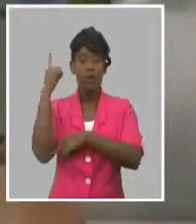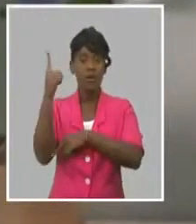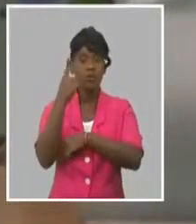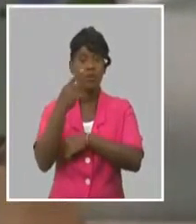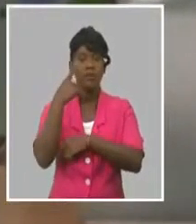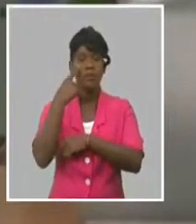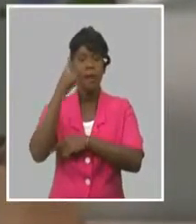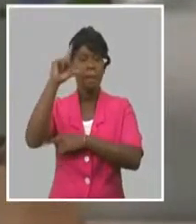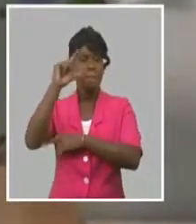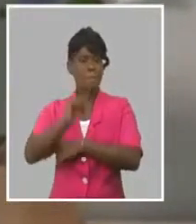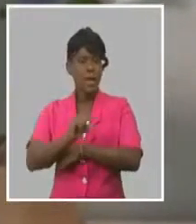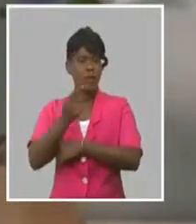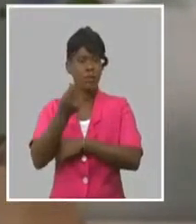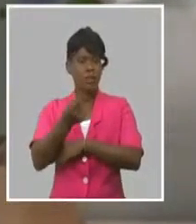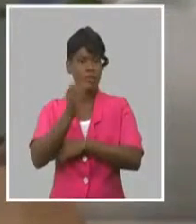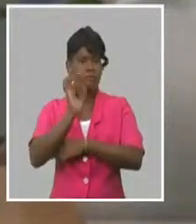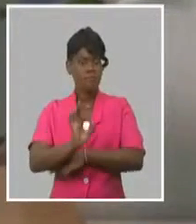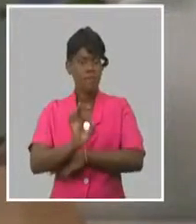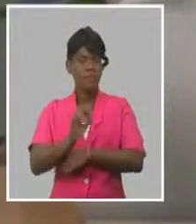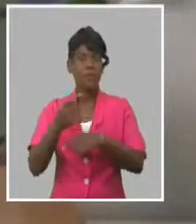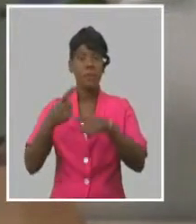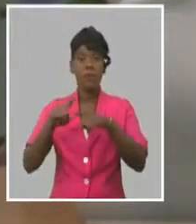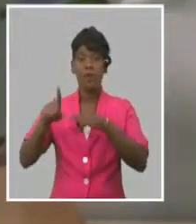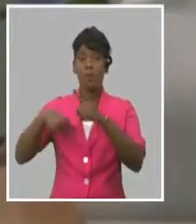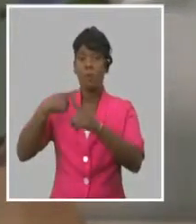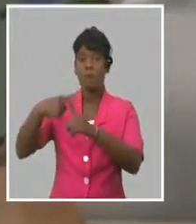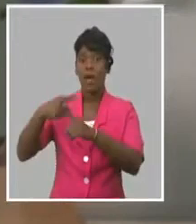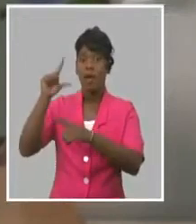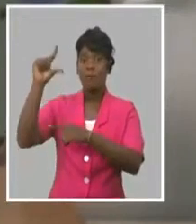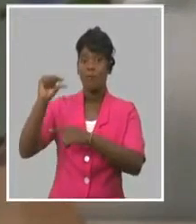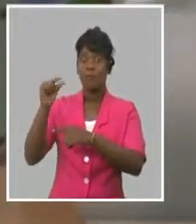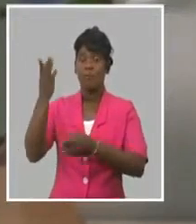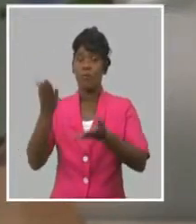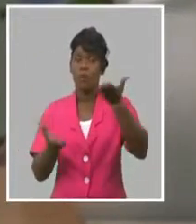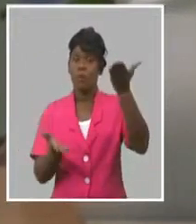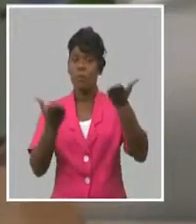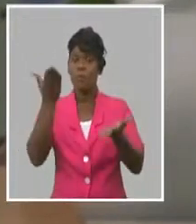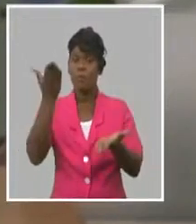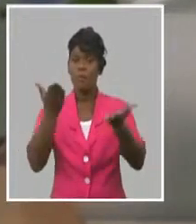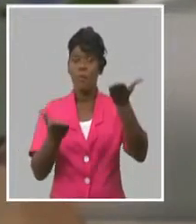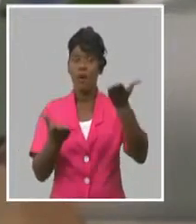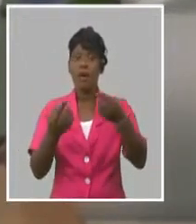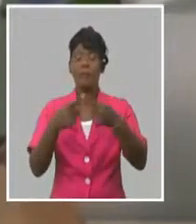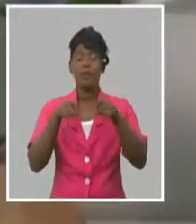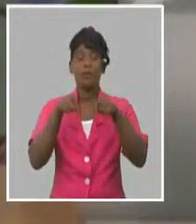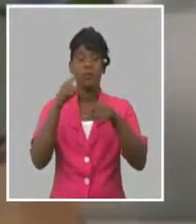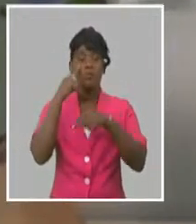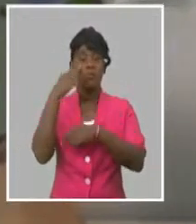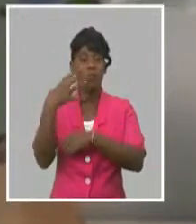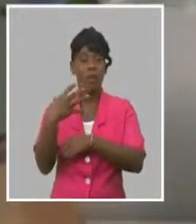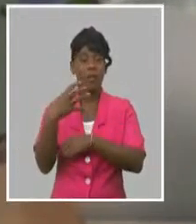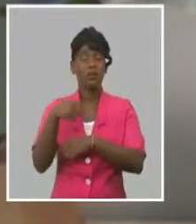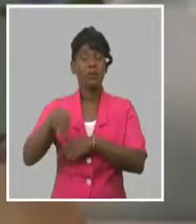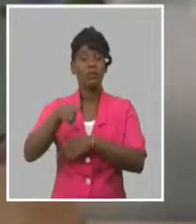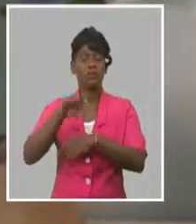eficiencia que los importados. Crea incentivos para elevar la eficiencia y la competitividad del sector